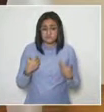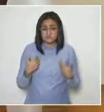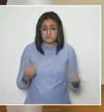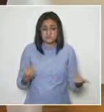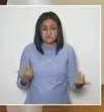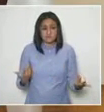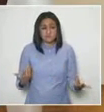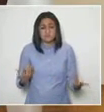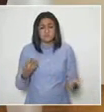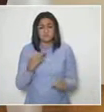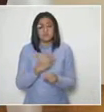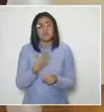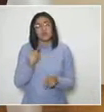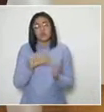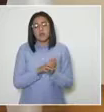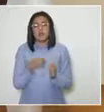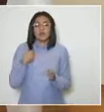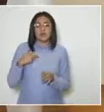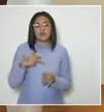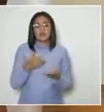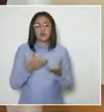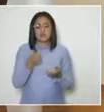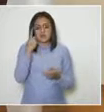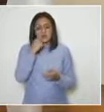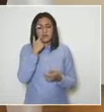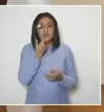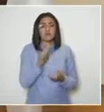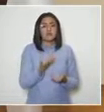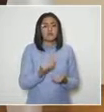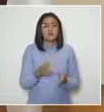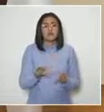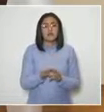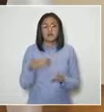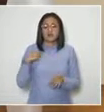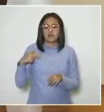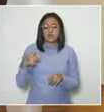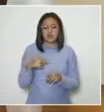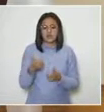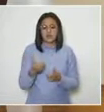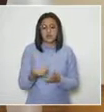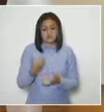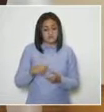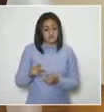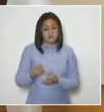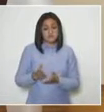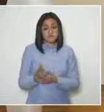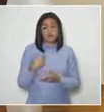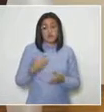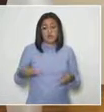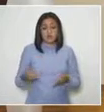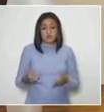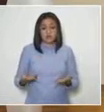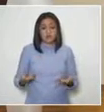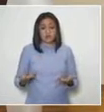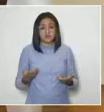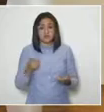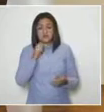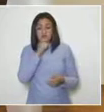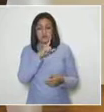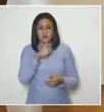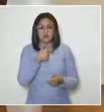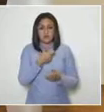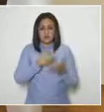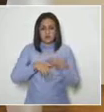voy en la calle alguien me pide dinero para pasar por una calle y poder regresar por la misma me pide dinero